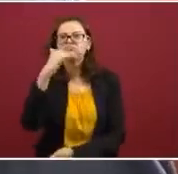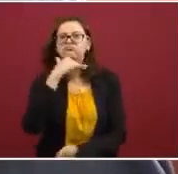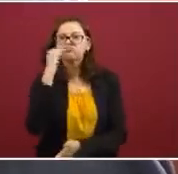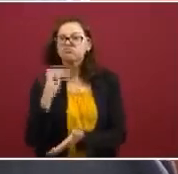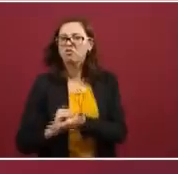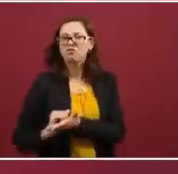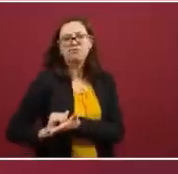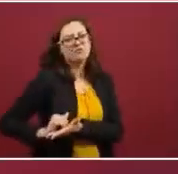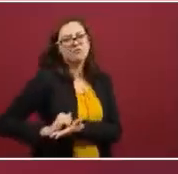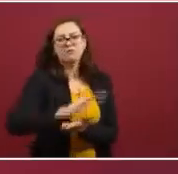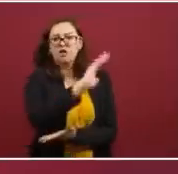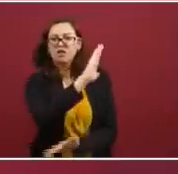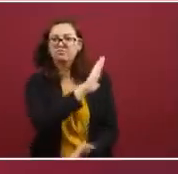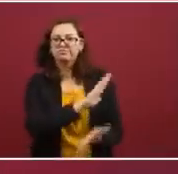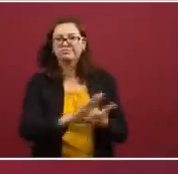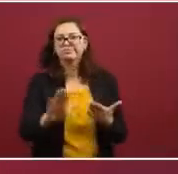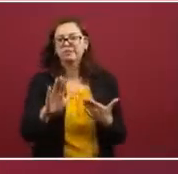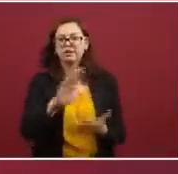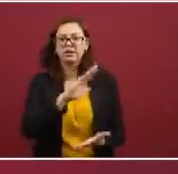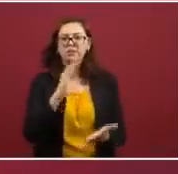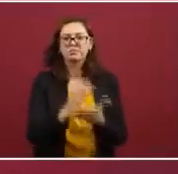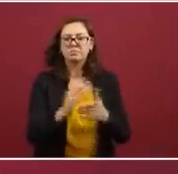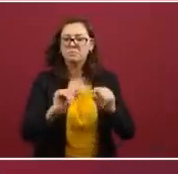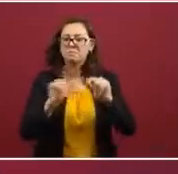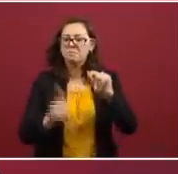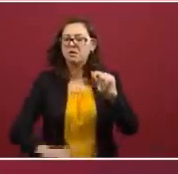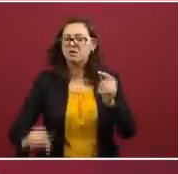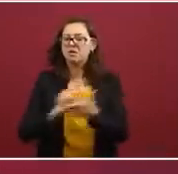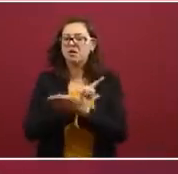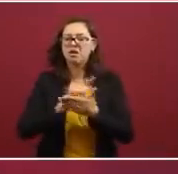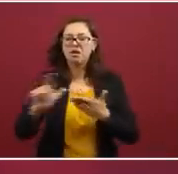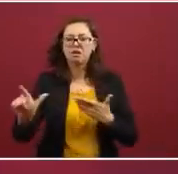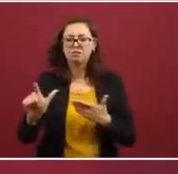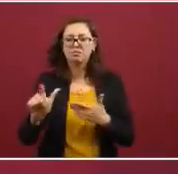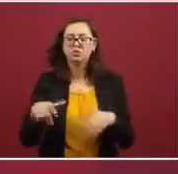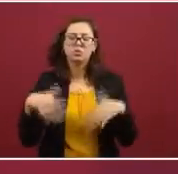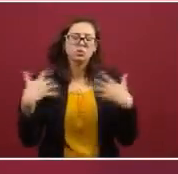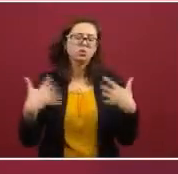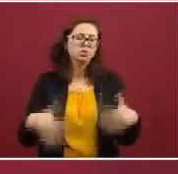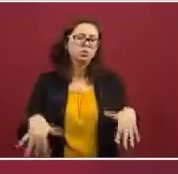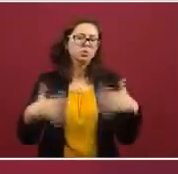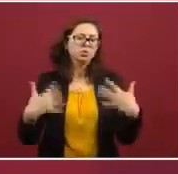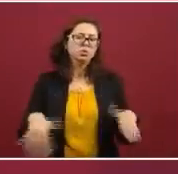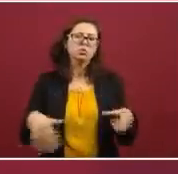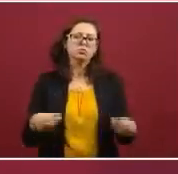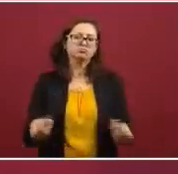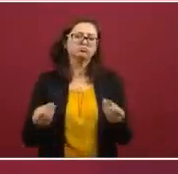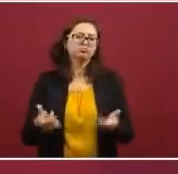país. Y eso nos ayuda muchísimo.